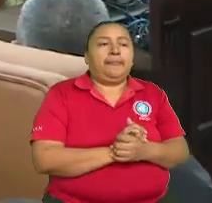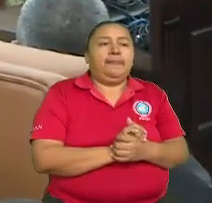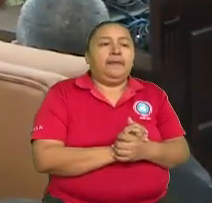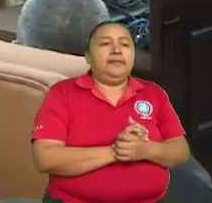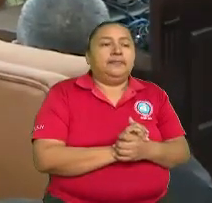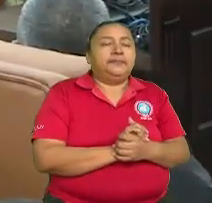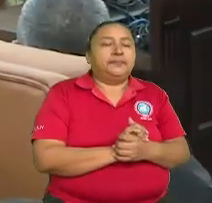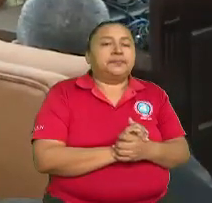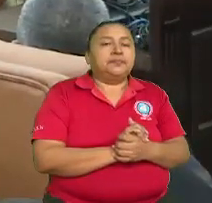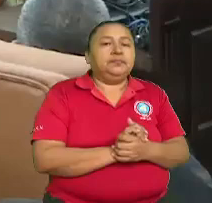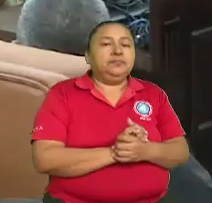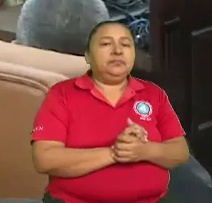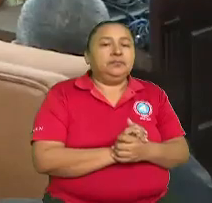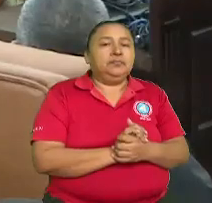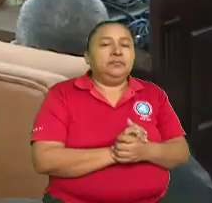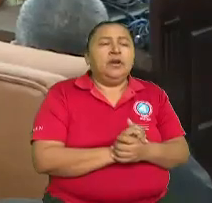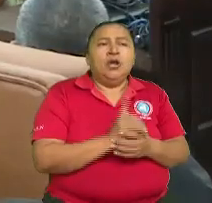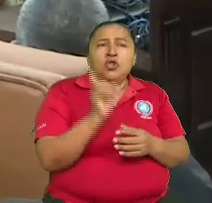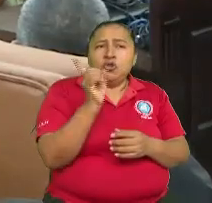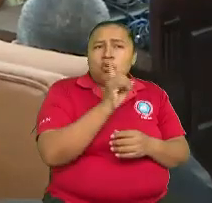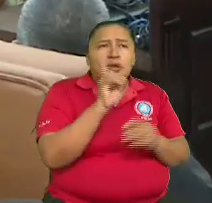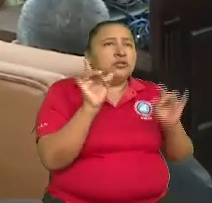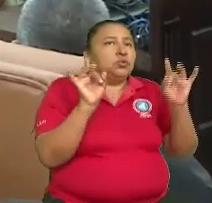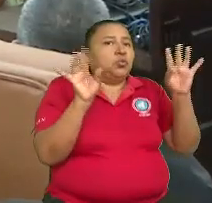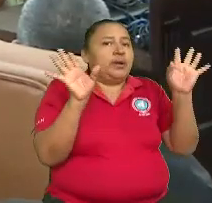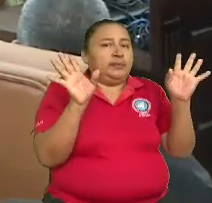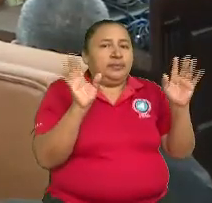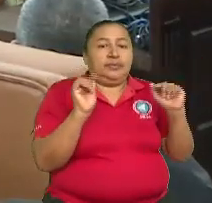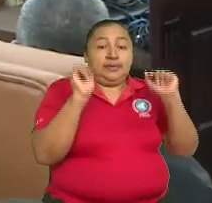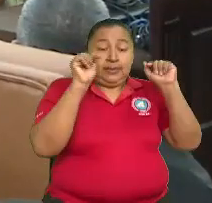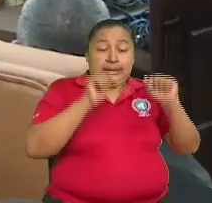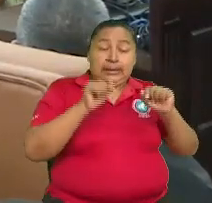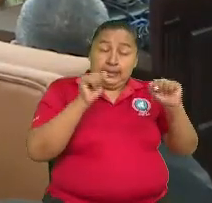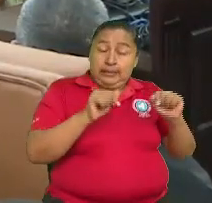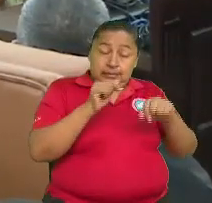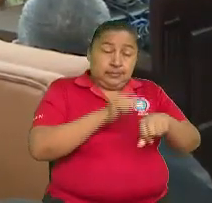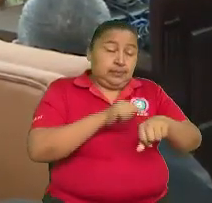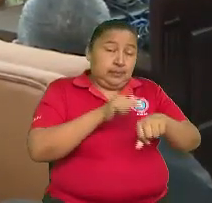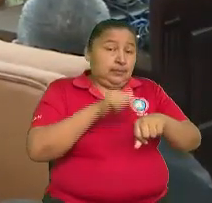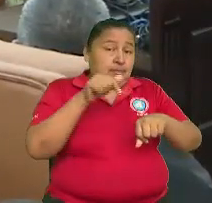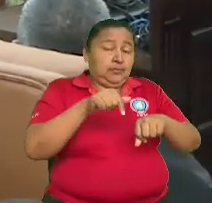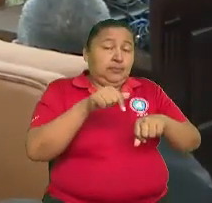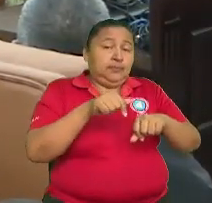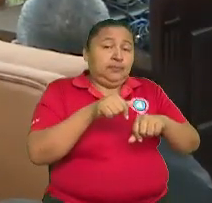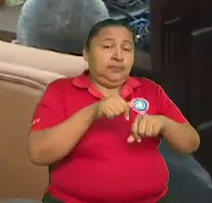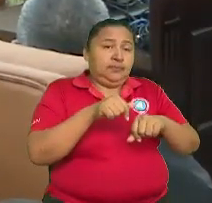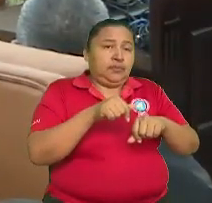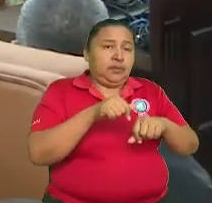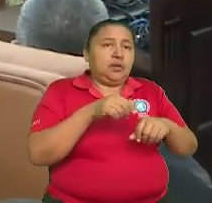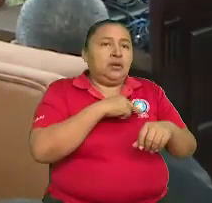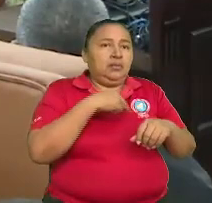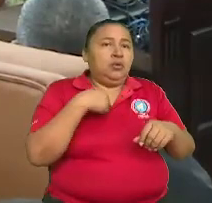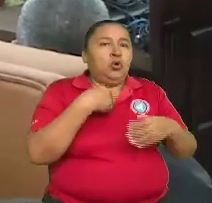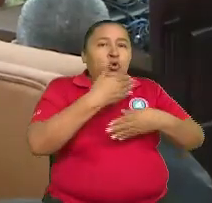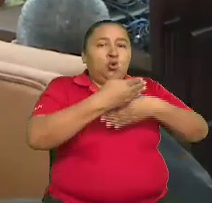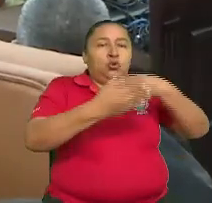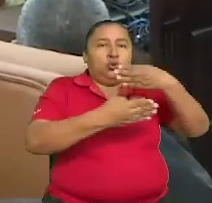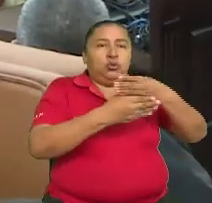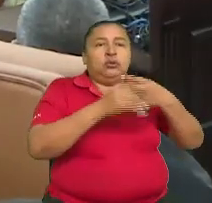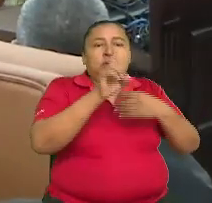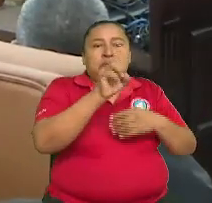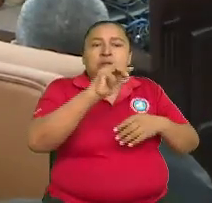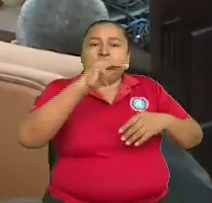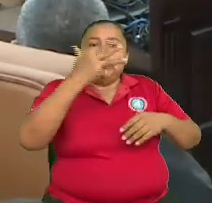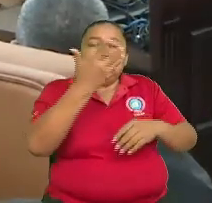No es casual que en este periodo hayamos construido